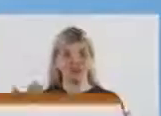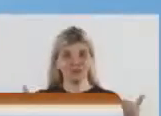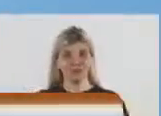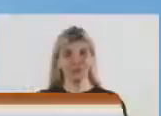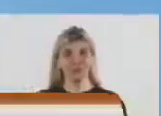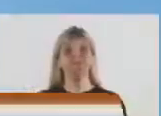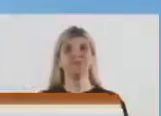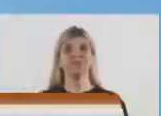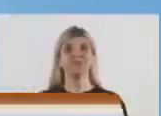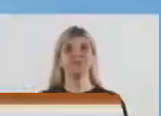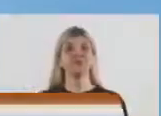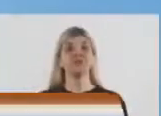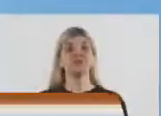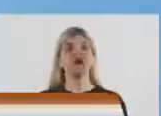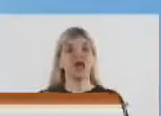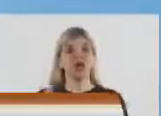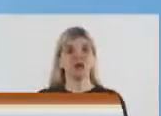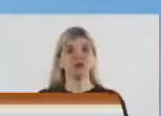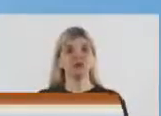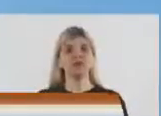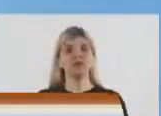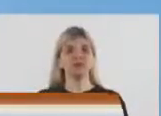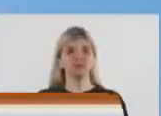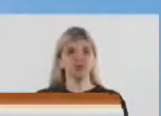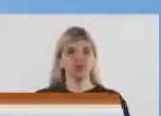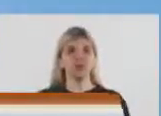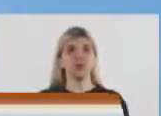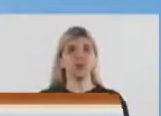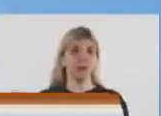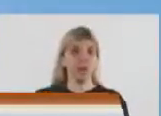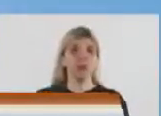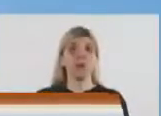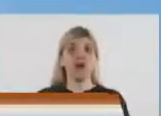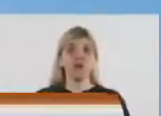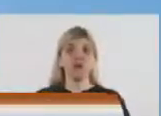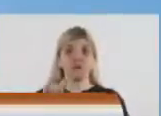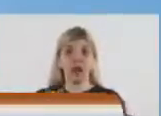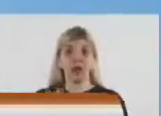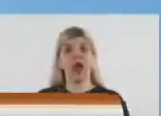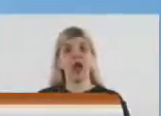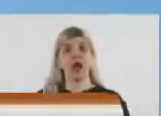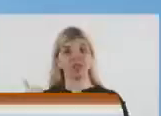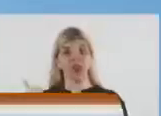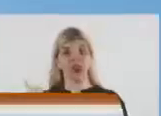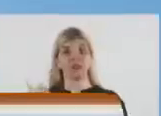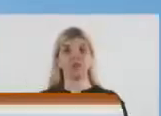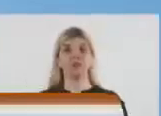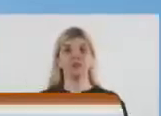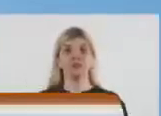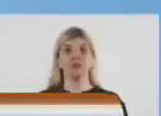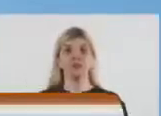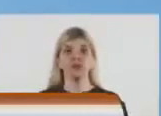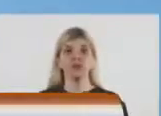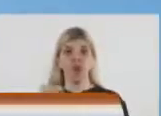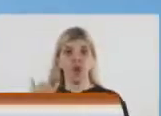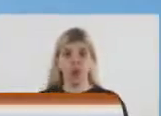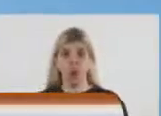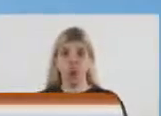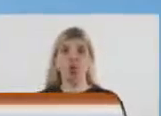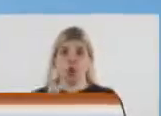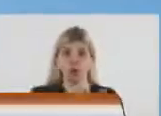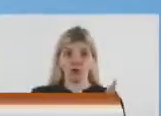para que hemos venido hemos venido a informarles que en el día de ayer hemos suscripto el